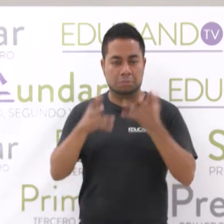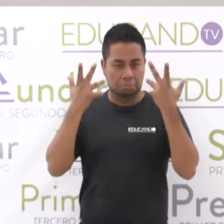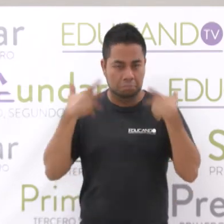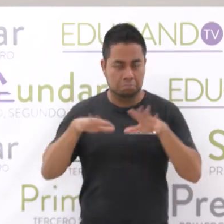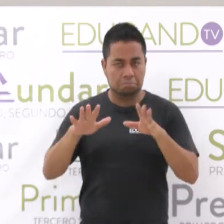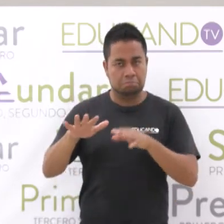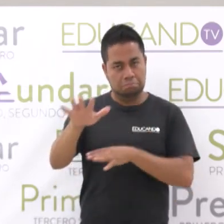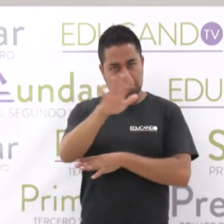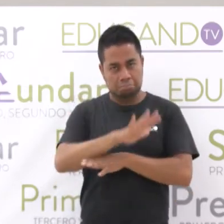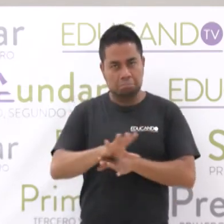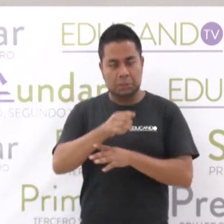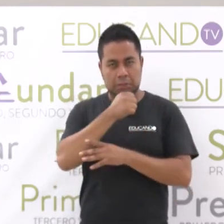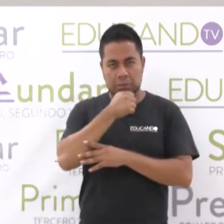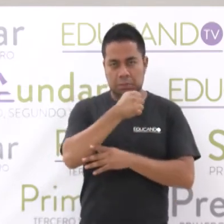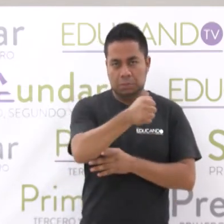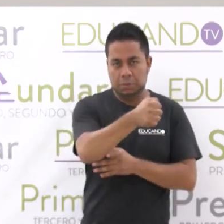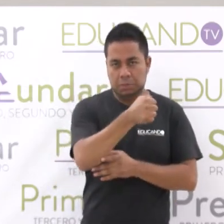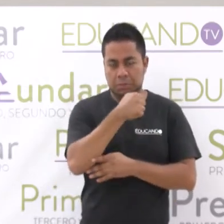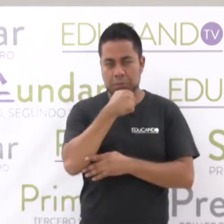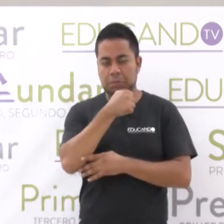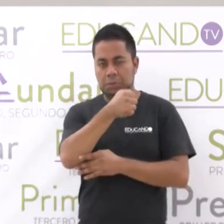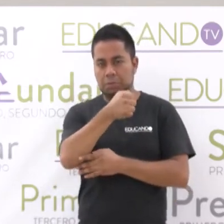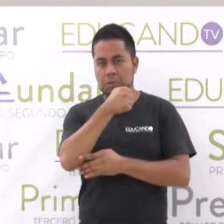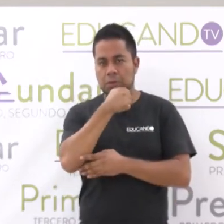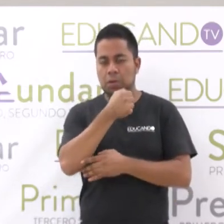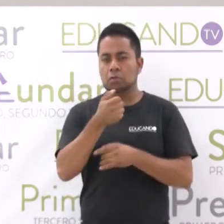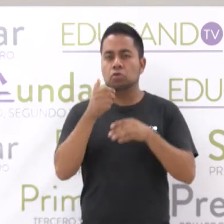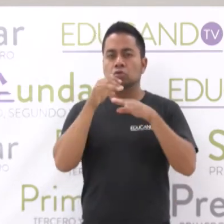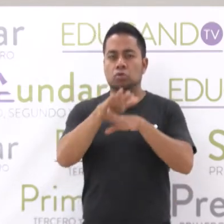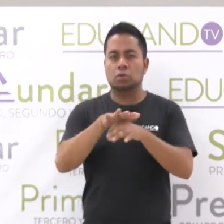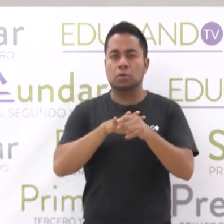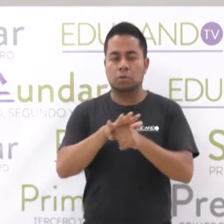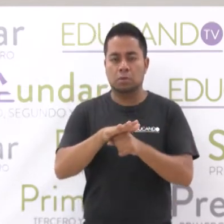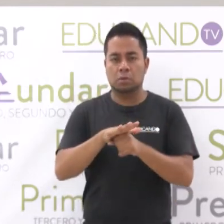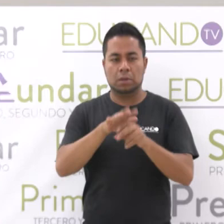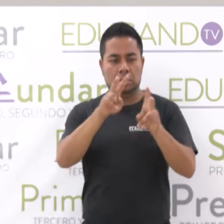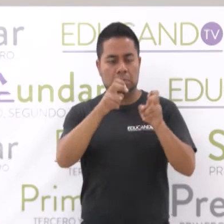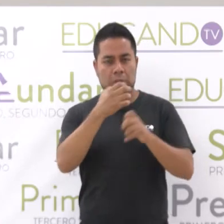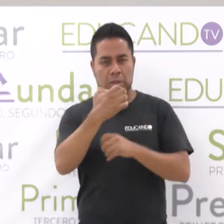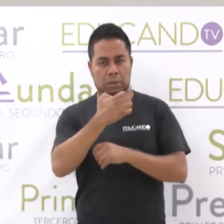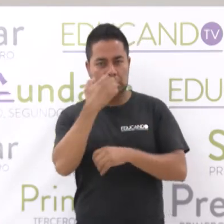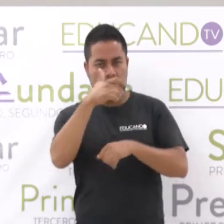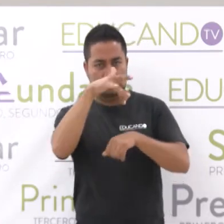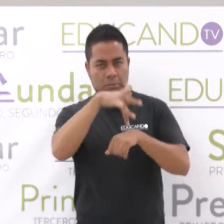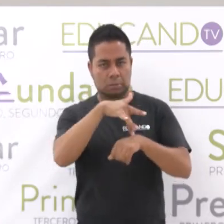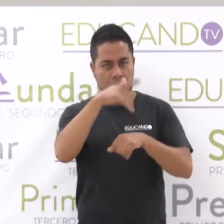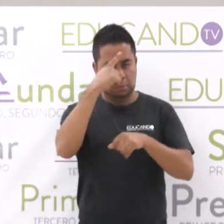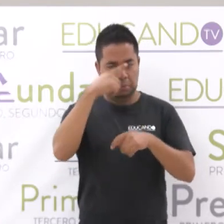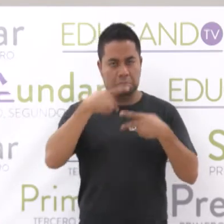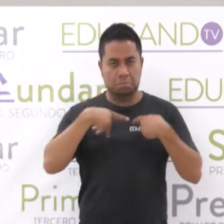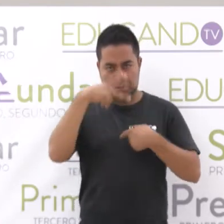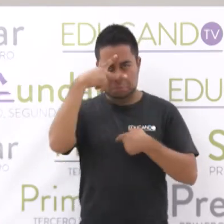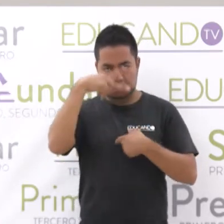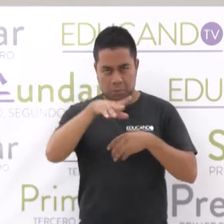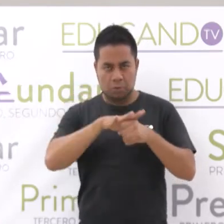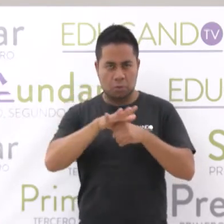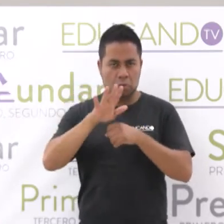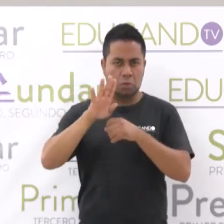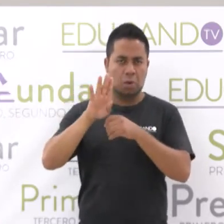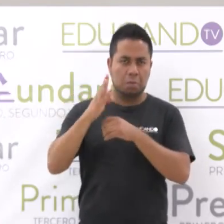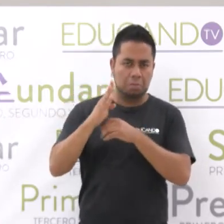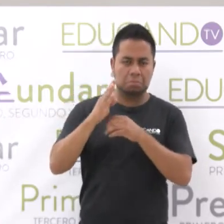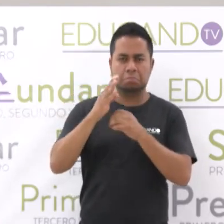supongamos que ustedes ya van a escribir un reportaje acerca de la escolaridad en los mexicanos.